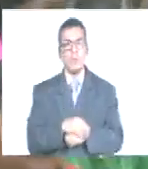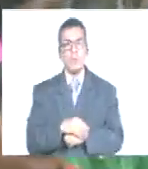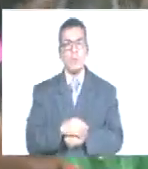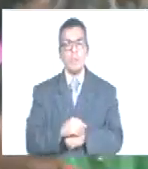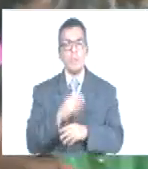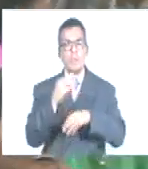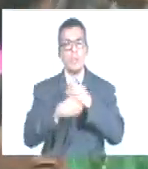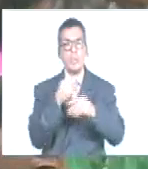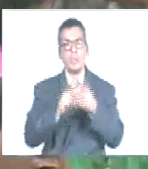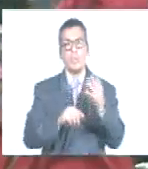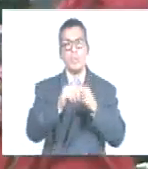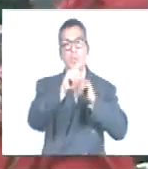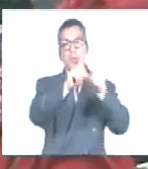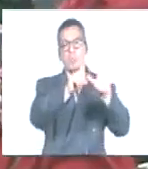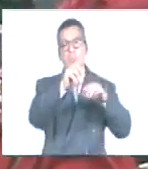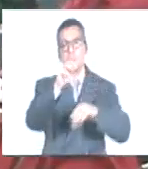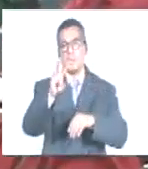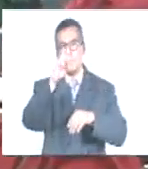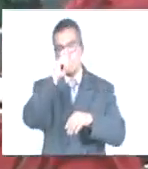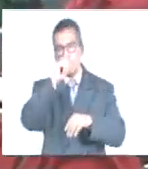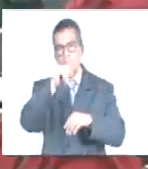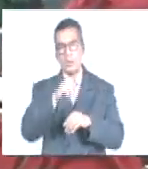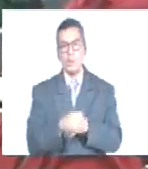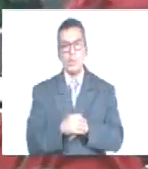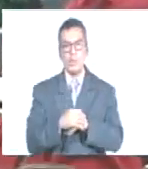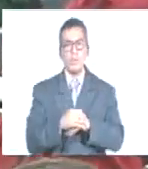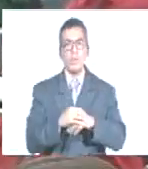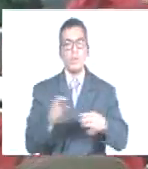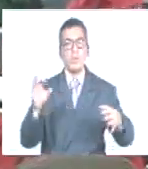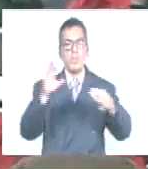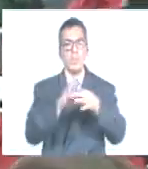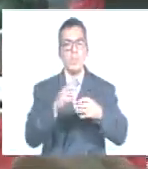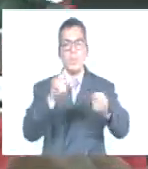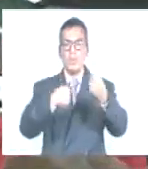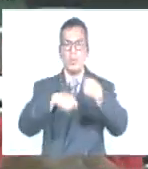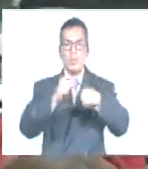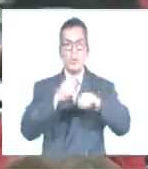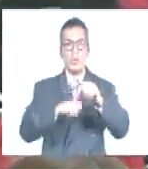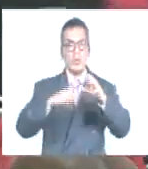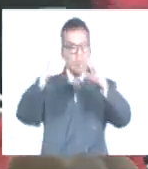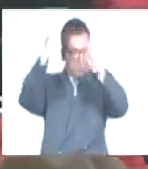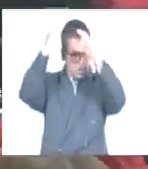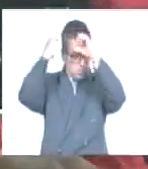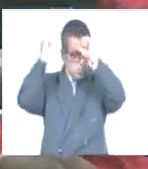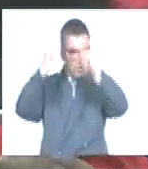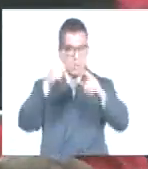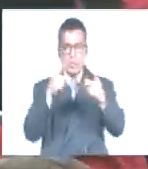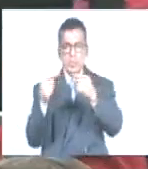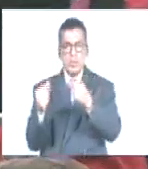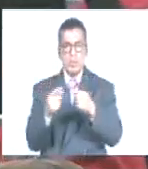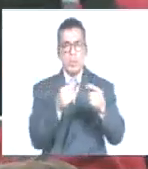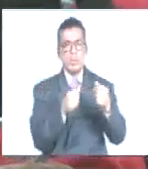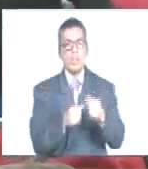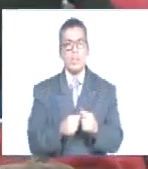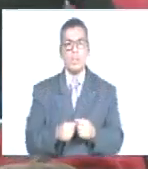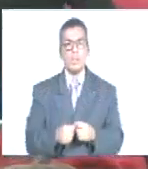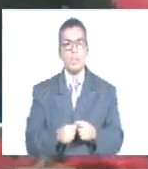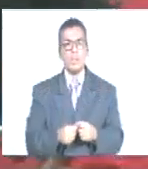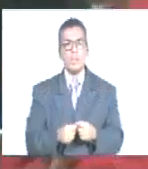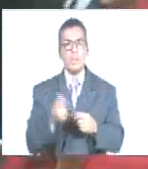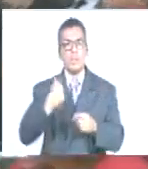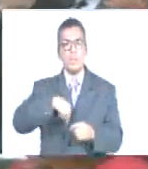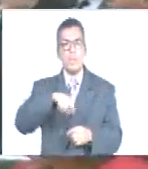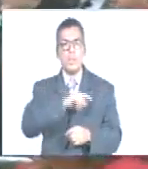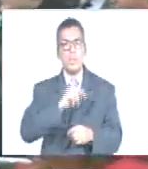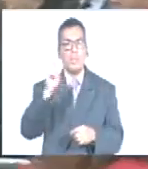se cumplieron 64 años de las relaciones comerciales, diplomáticas, económicas entre